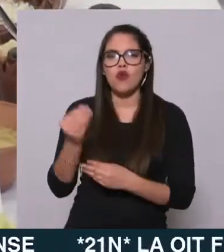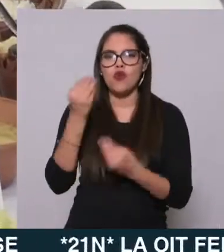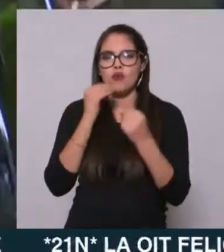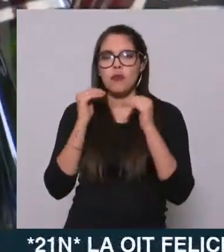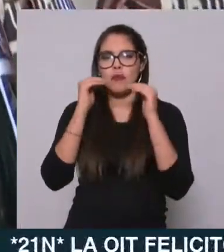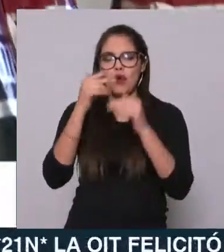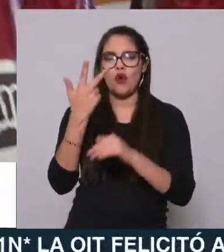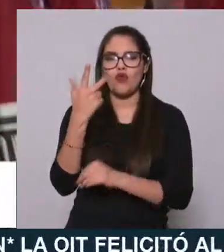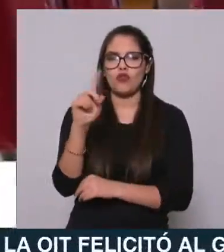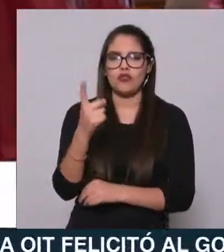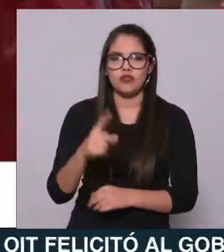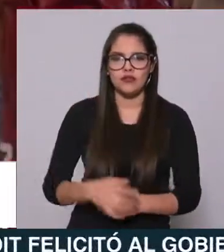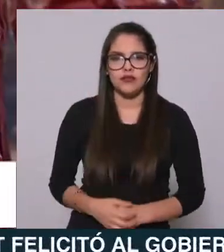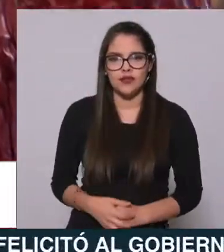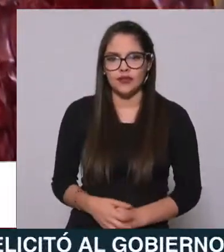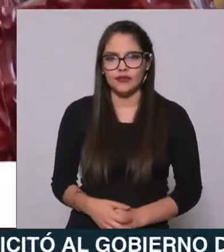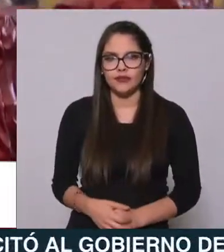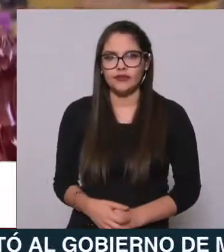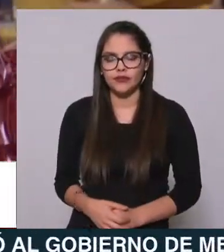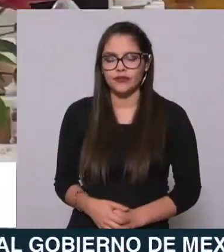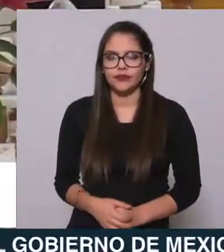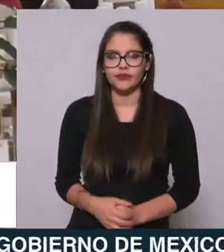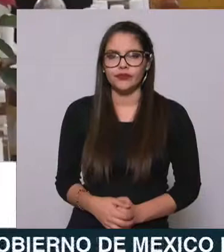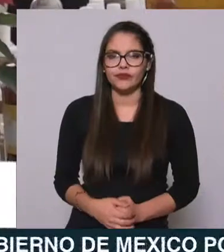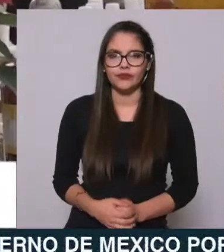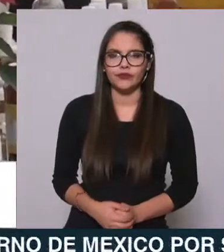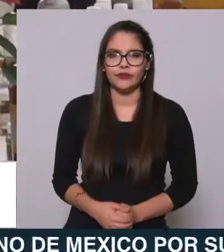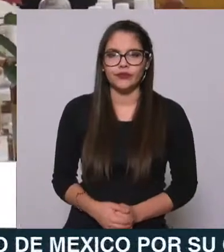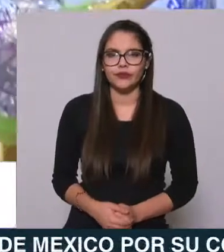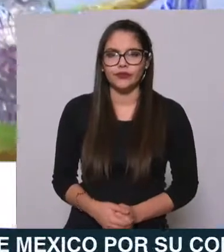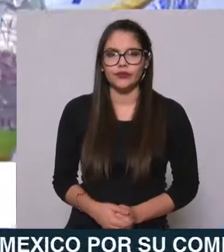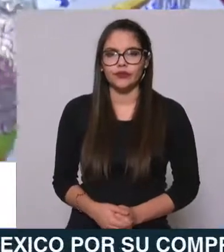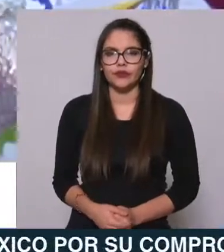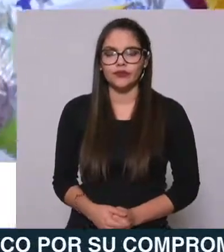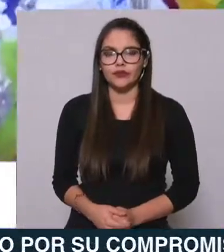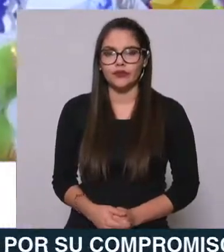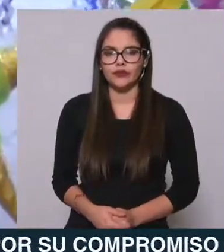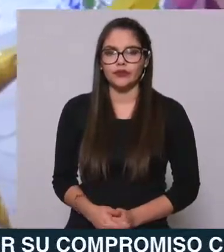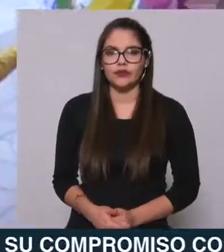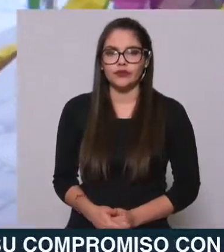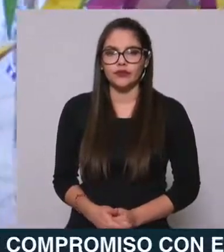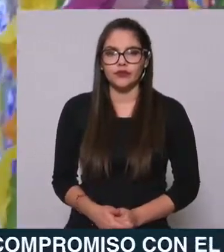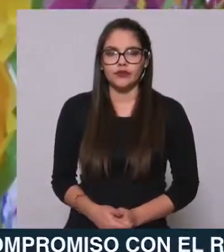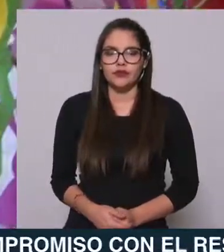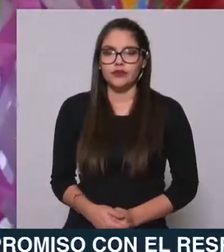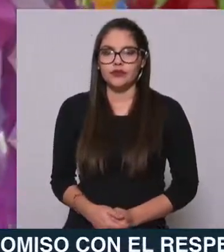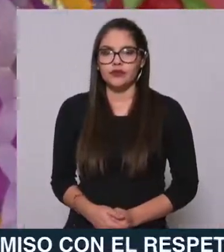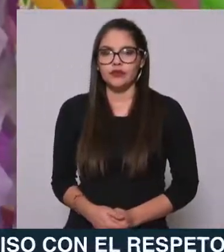diciembre. Con imágenes de Liber Rodríguez, Iraís Morquecho, 21 Noticias.